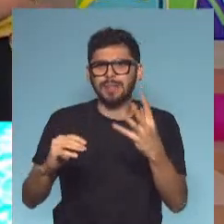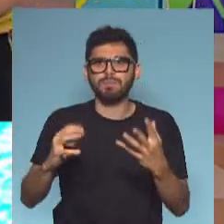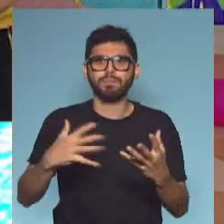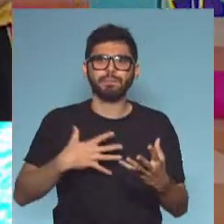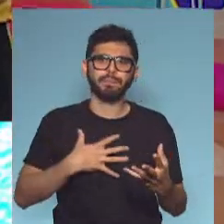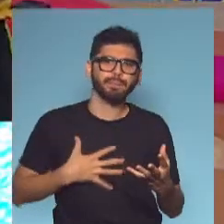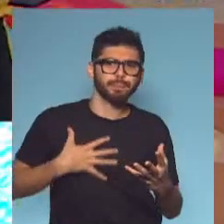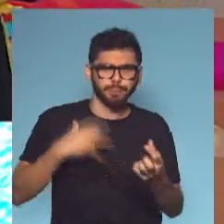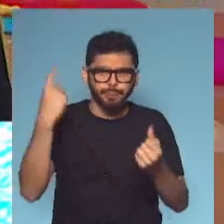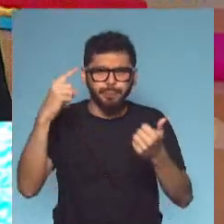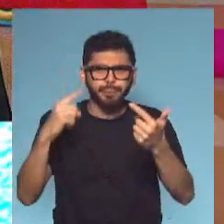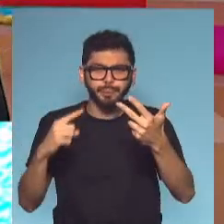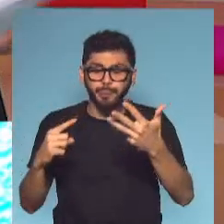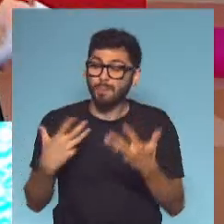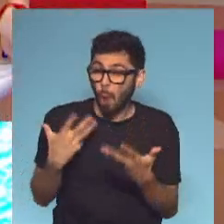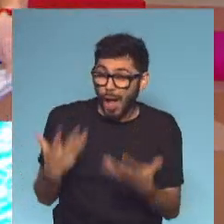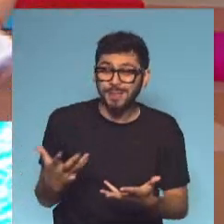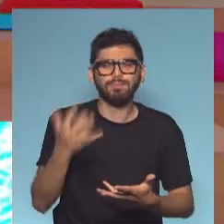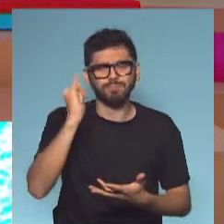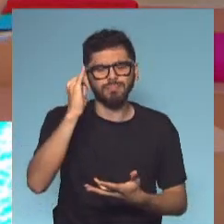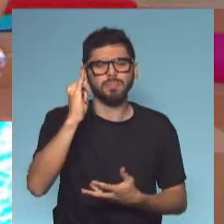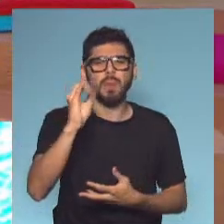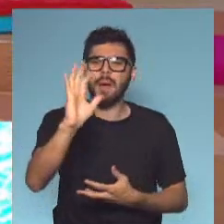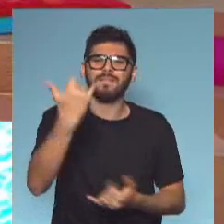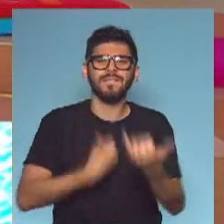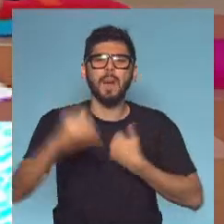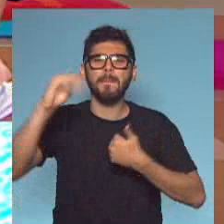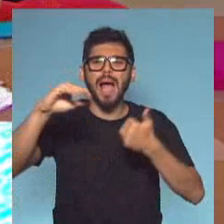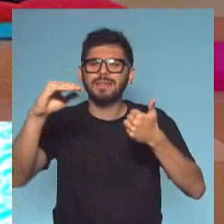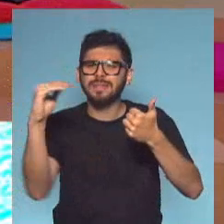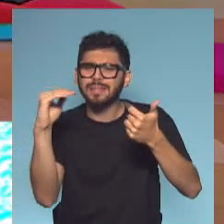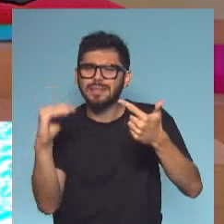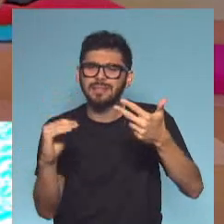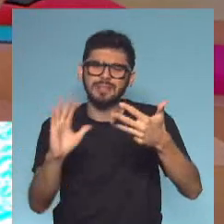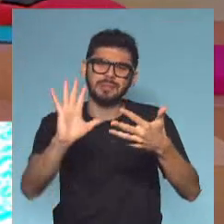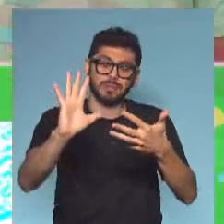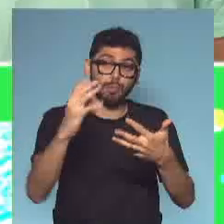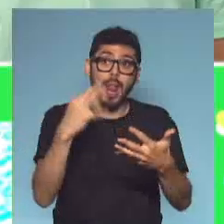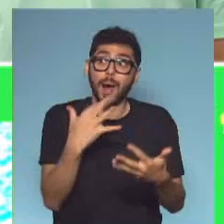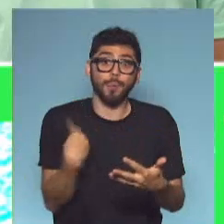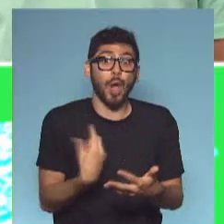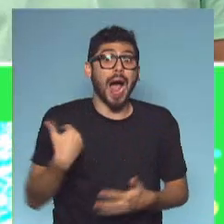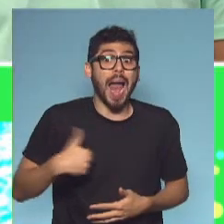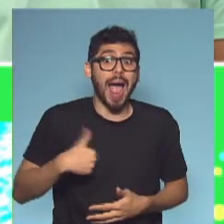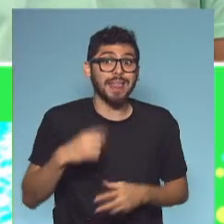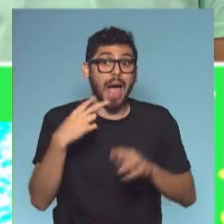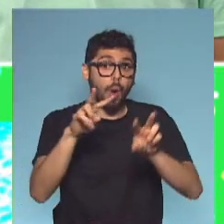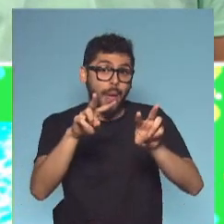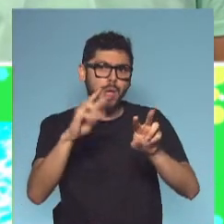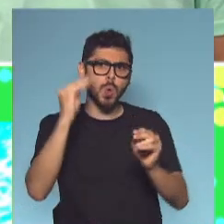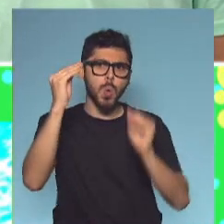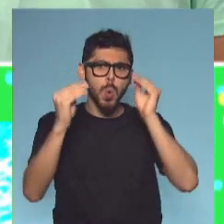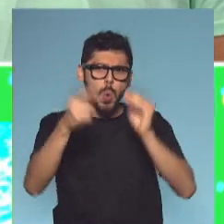en Colombia. Ahora, les quiero, antes de que me sigan contando un poco las consignas y qué está pasando, porque la verdad es que estamos en Argentina muy preocupados por